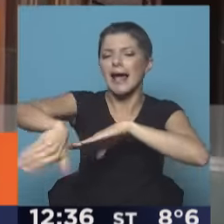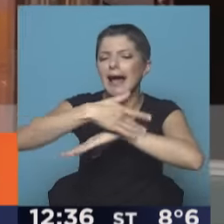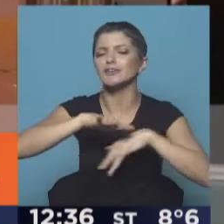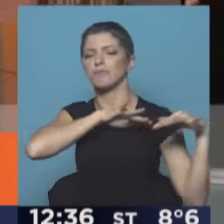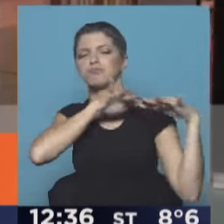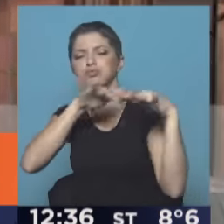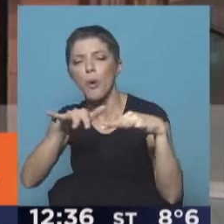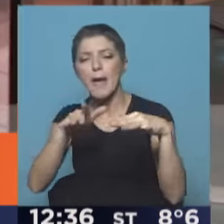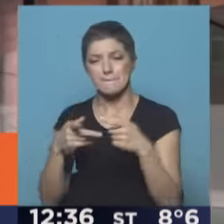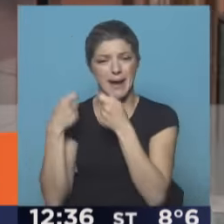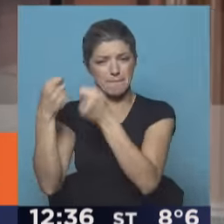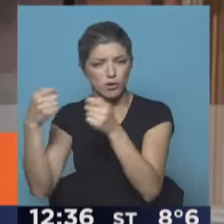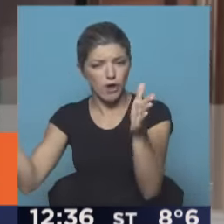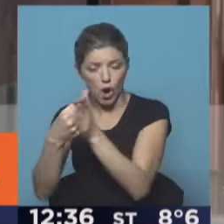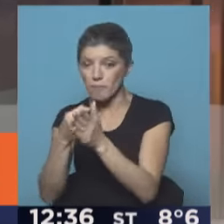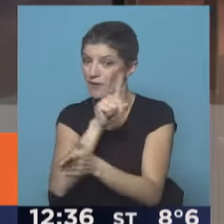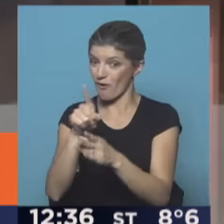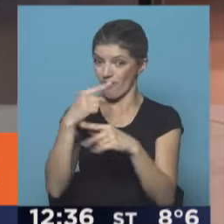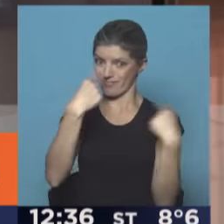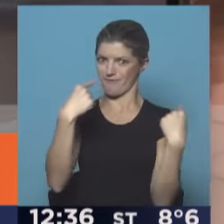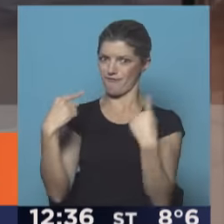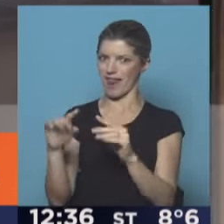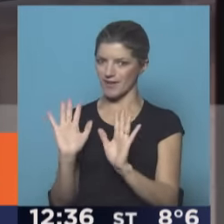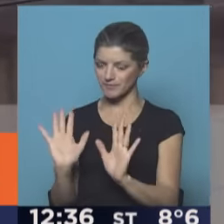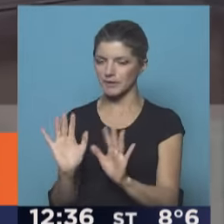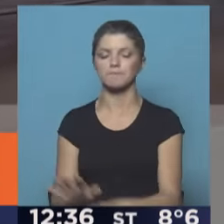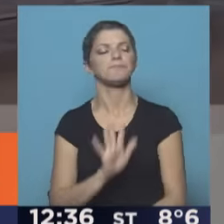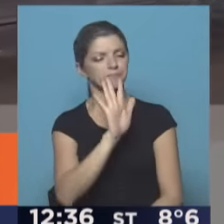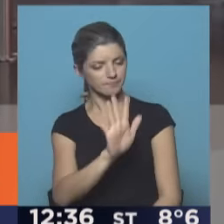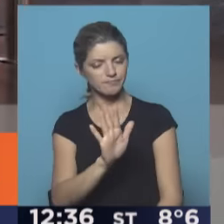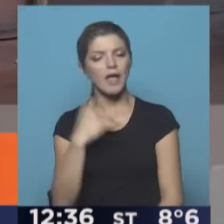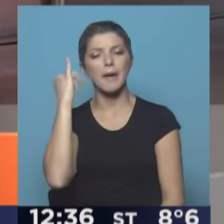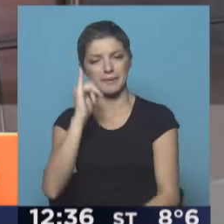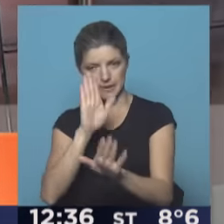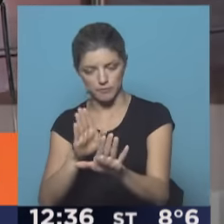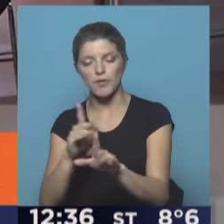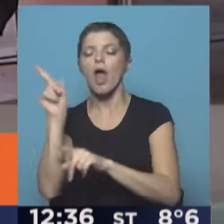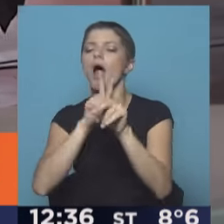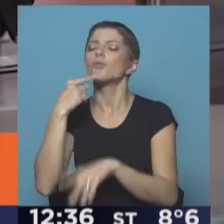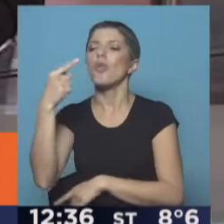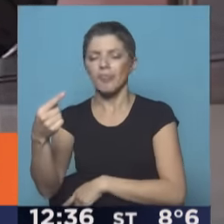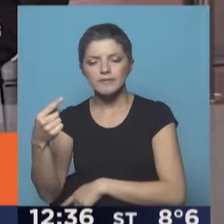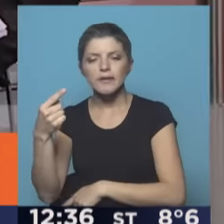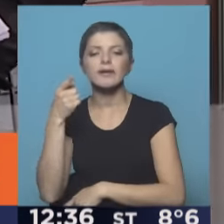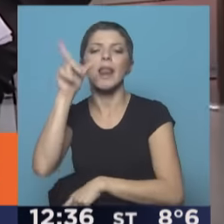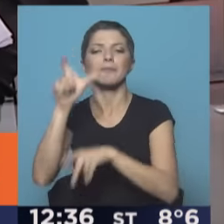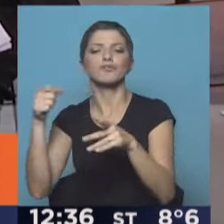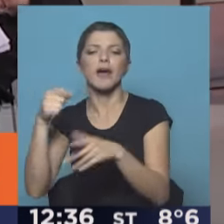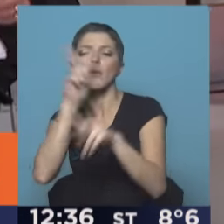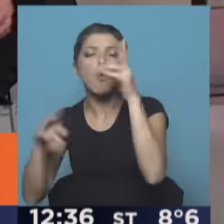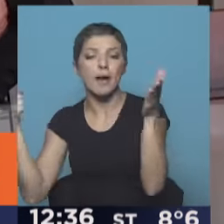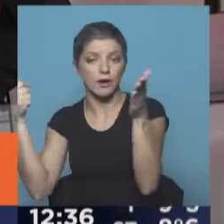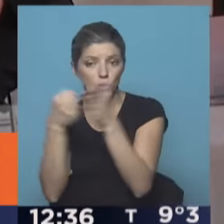moviliza expliquemos un poco algo que suele generar confusión y que tiene que ver con que los golpistas en Turquía aparecen para que se respete el